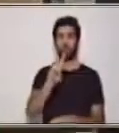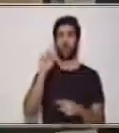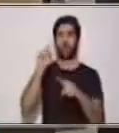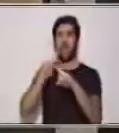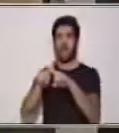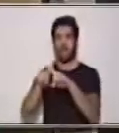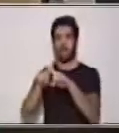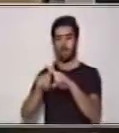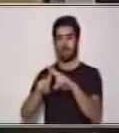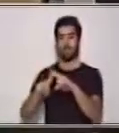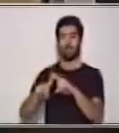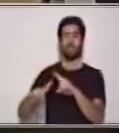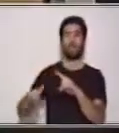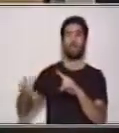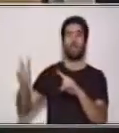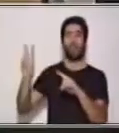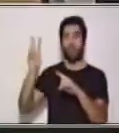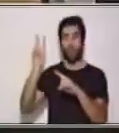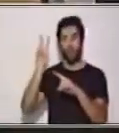x al cuadrado